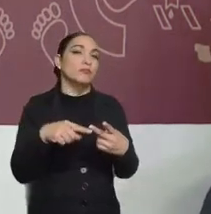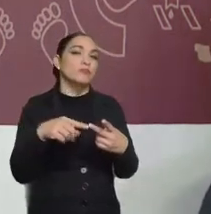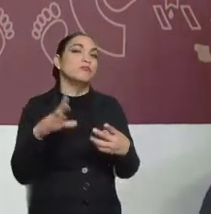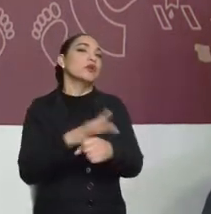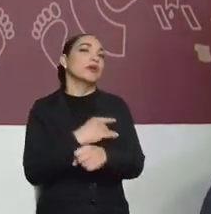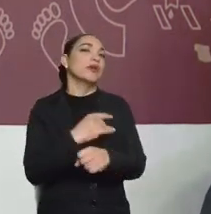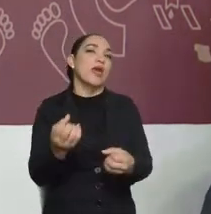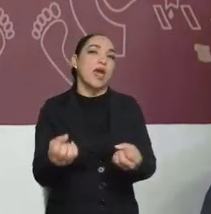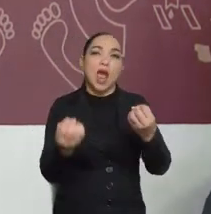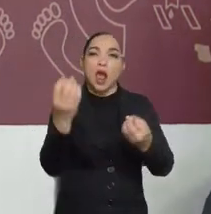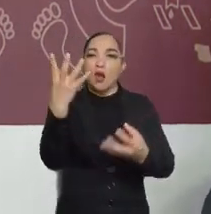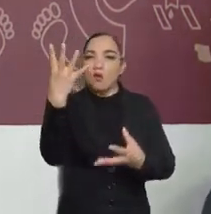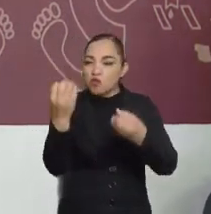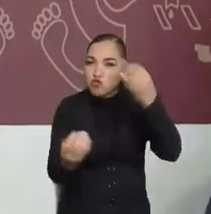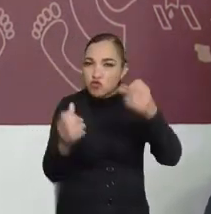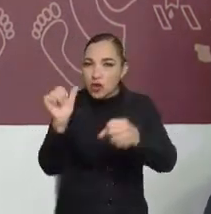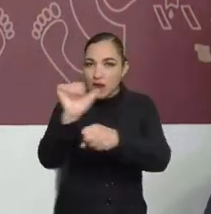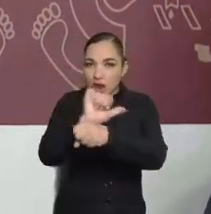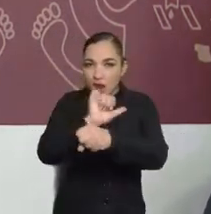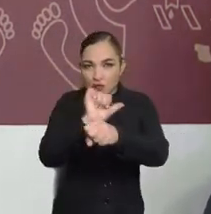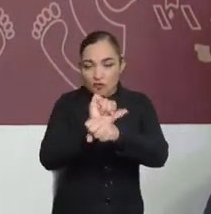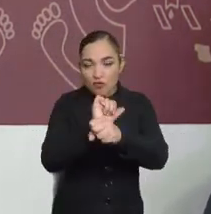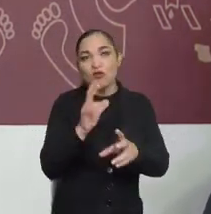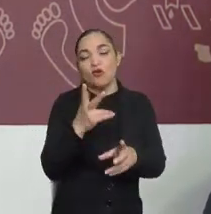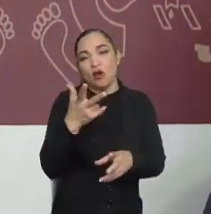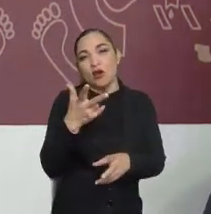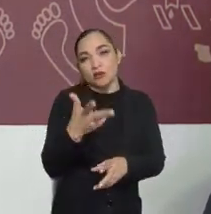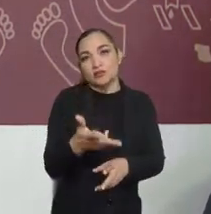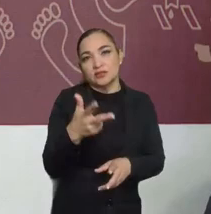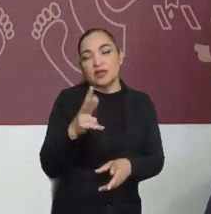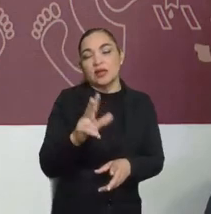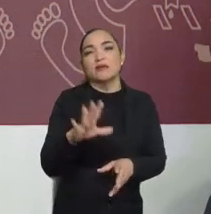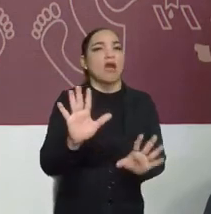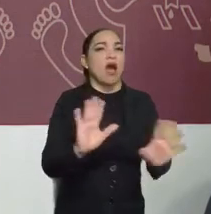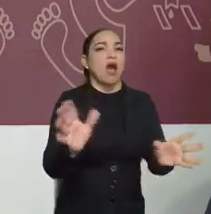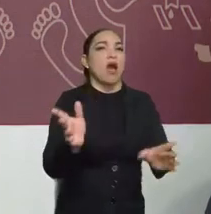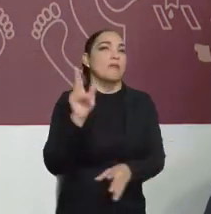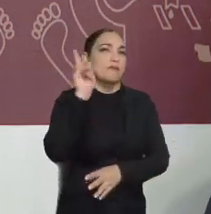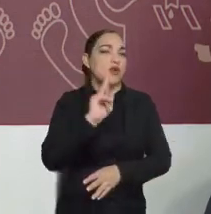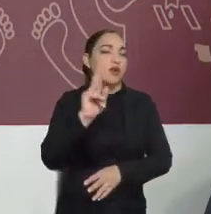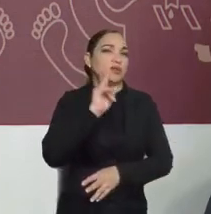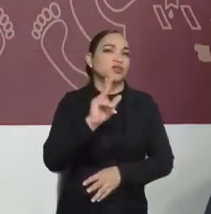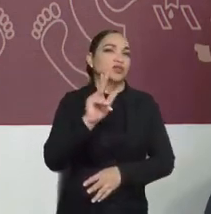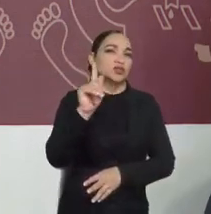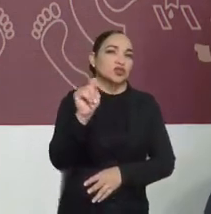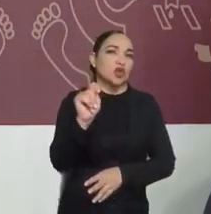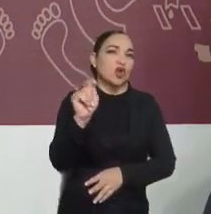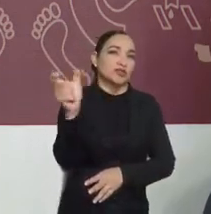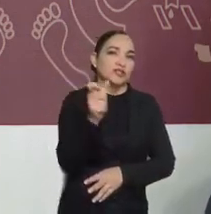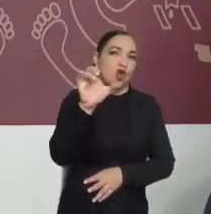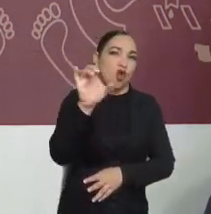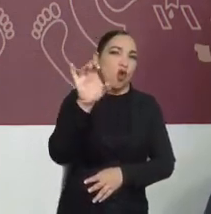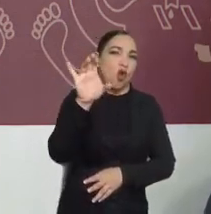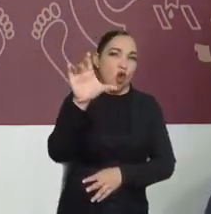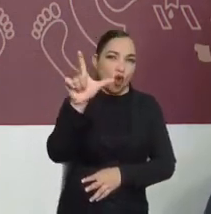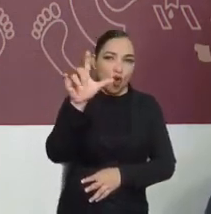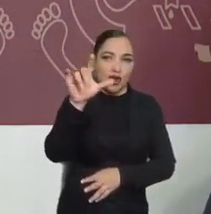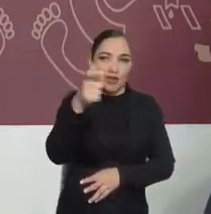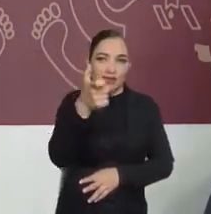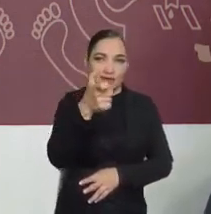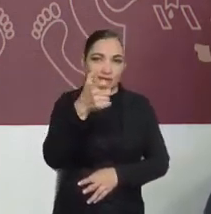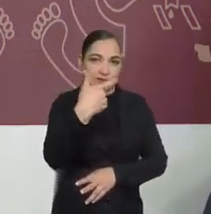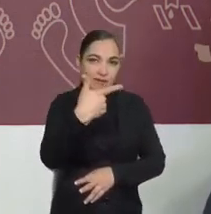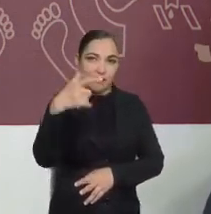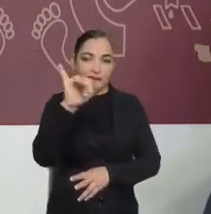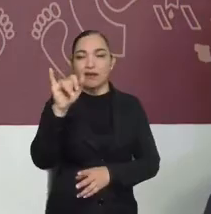Sí, aquí ya está, las pruebas toxicológicas son esas. Sí, eso nos lo dijo. Sí, aquí sí, no es